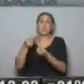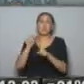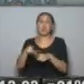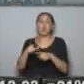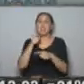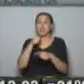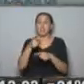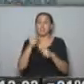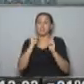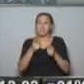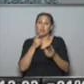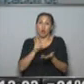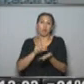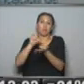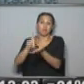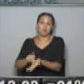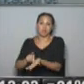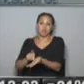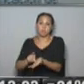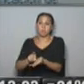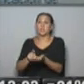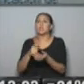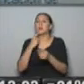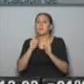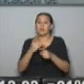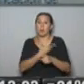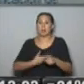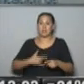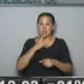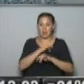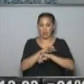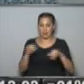beneficio extraordinario o el suplemento especial que dispuso la Presidenta de la Nación.